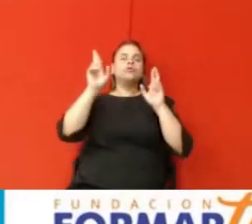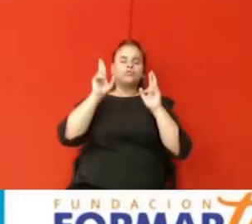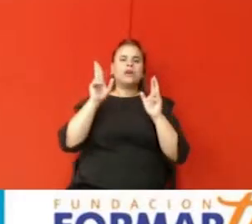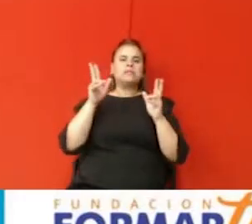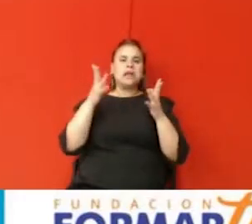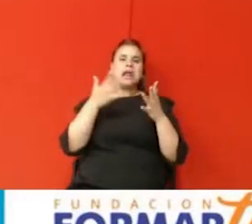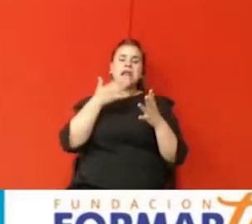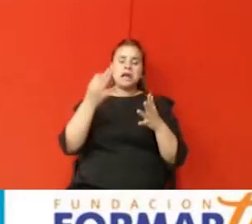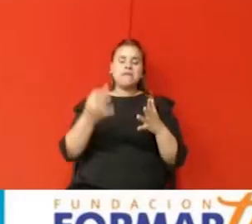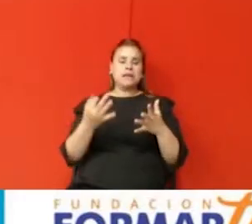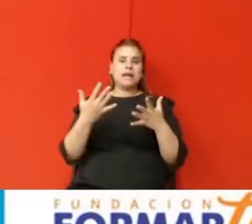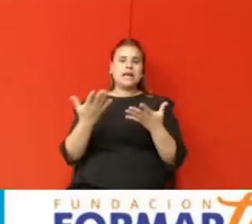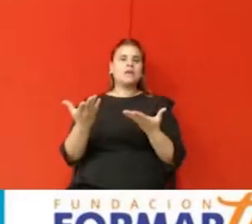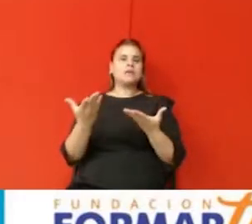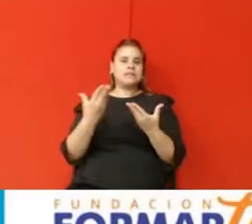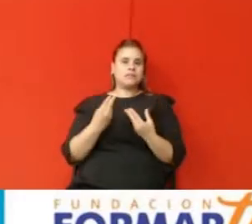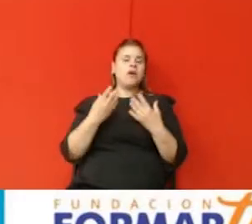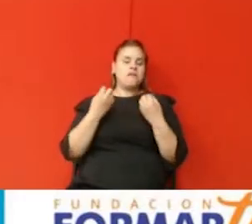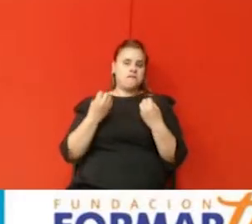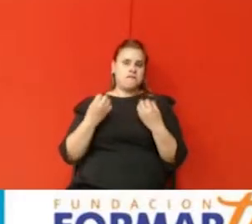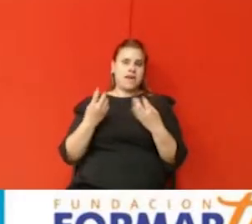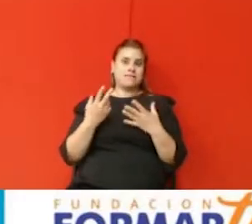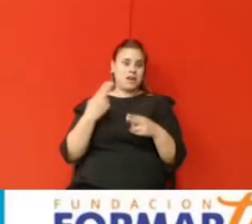muy bien. Me llaman por mi nombre.